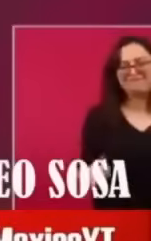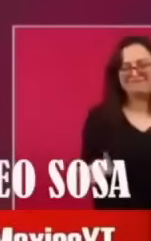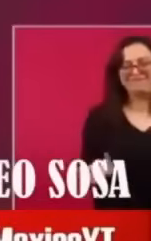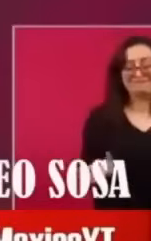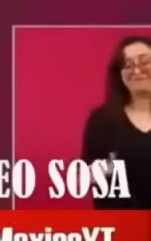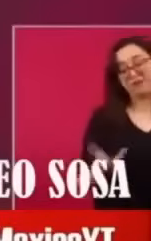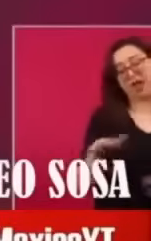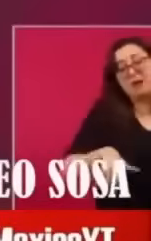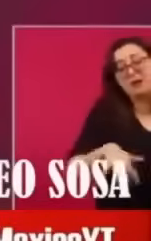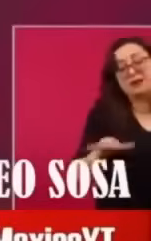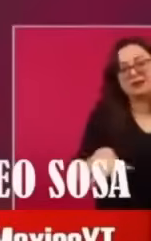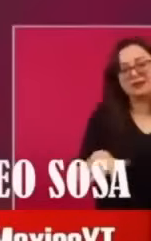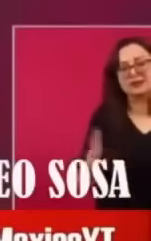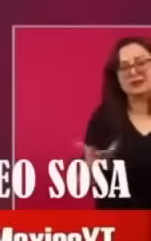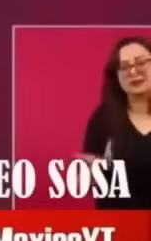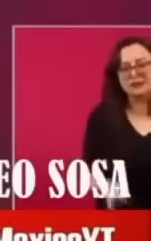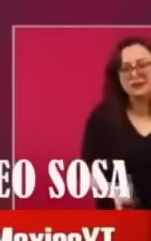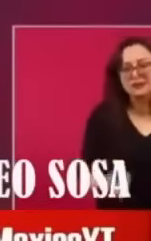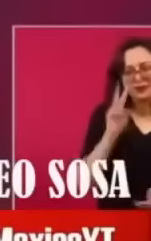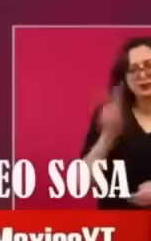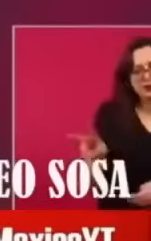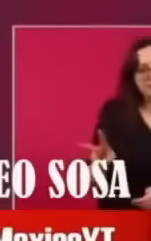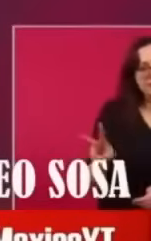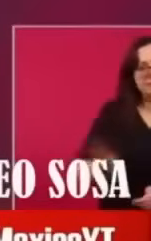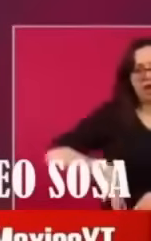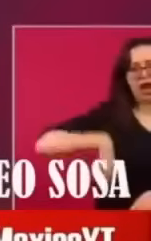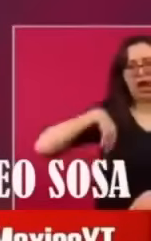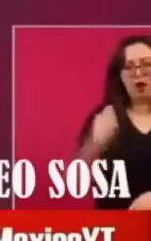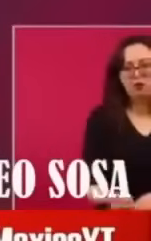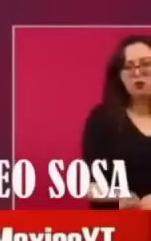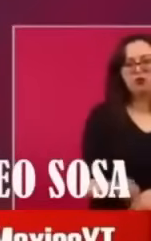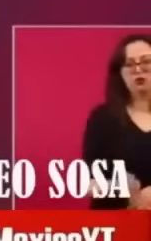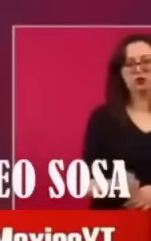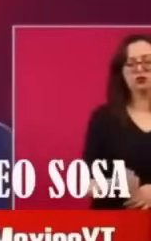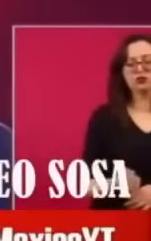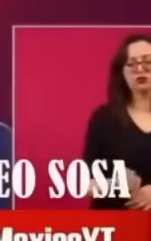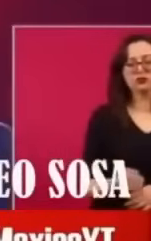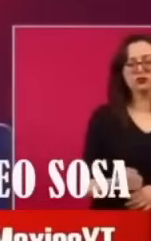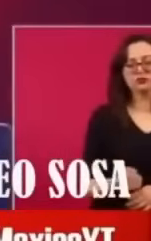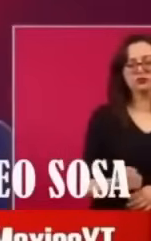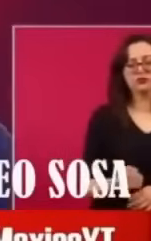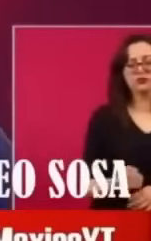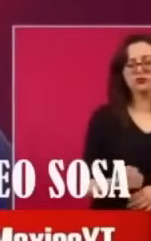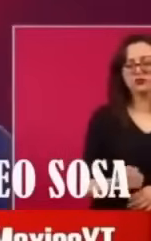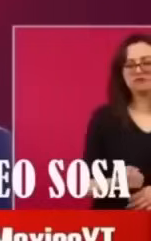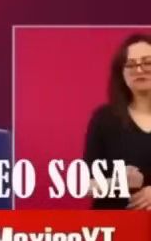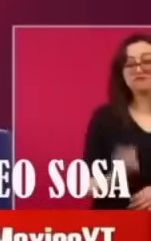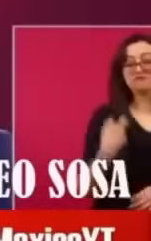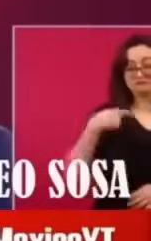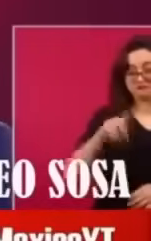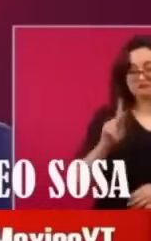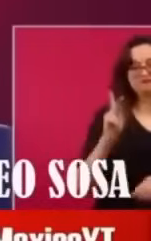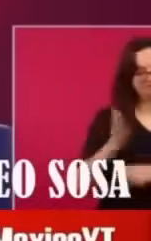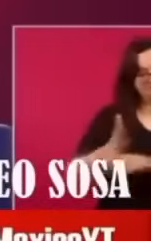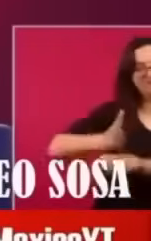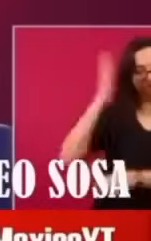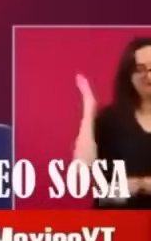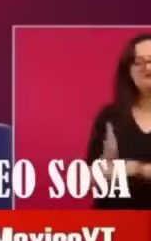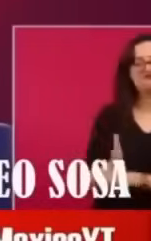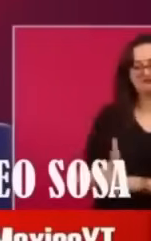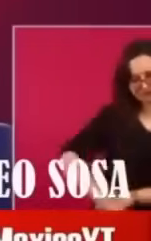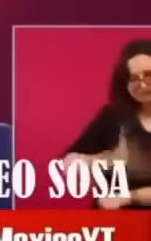que abuse de su cargo, sea quien sea.